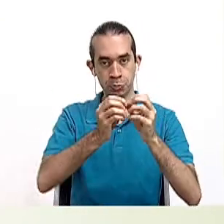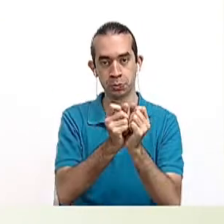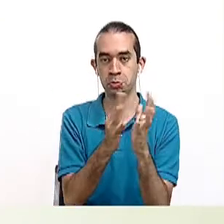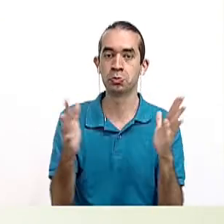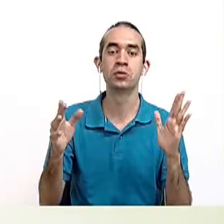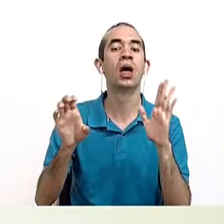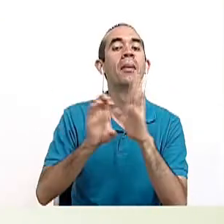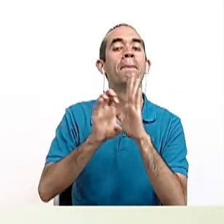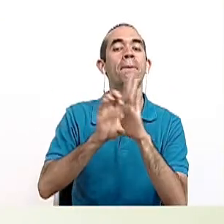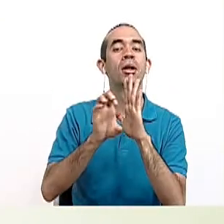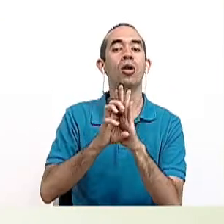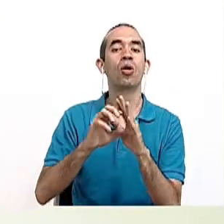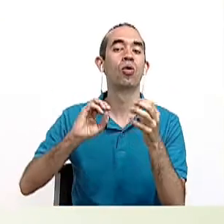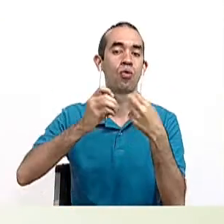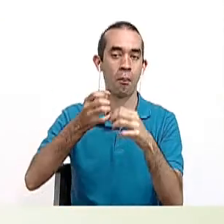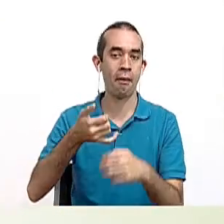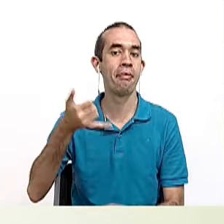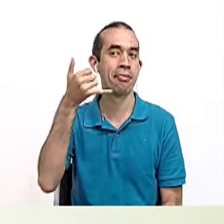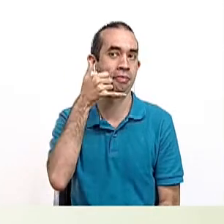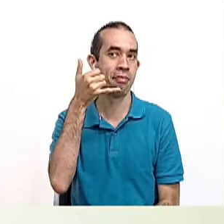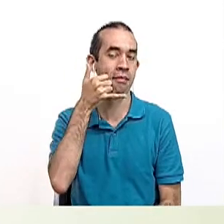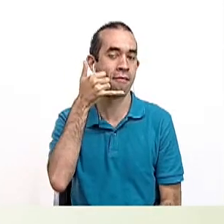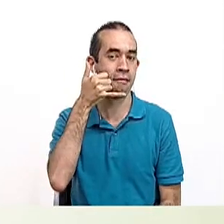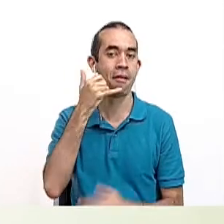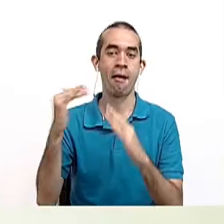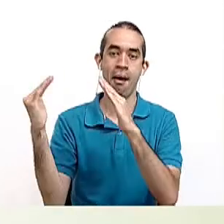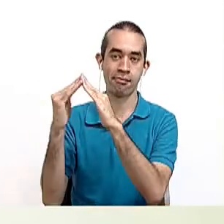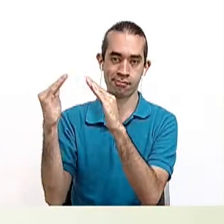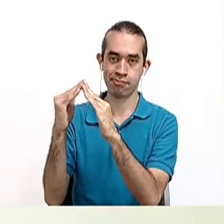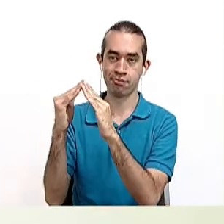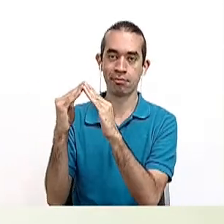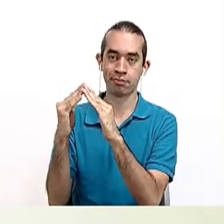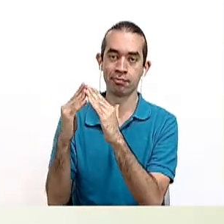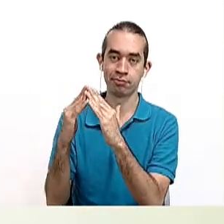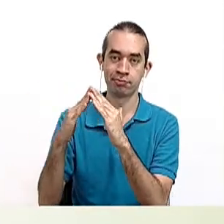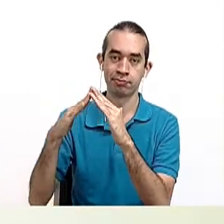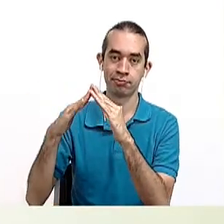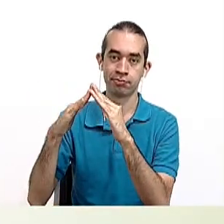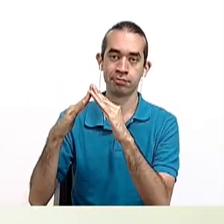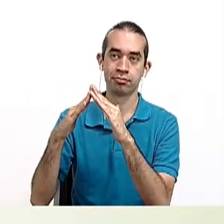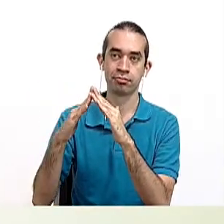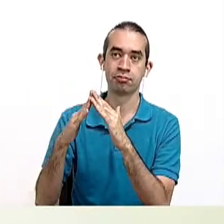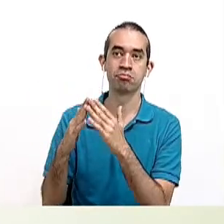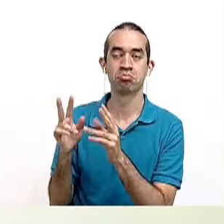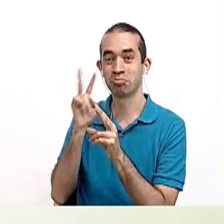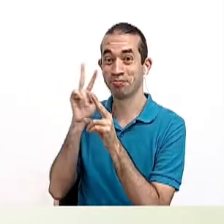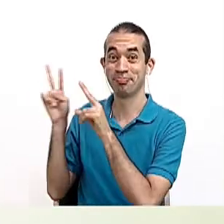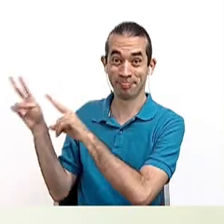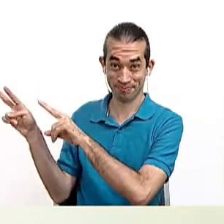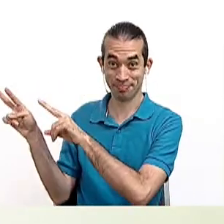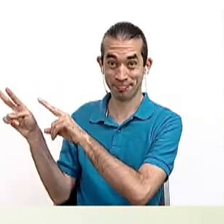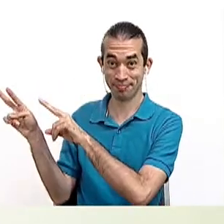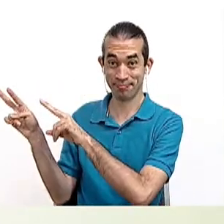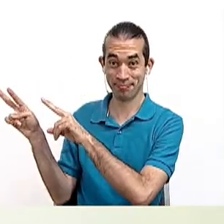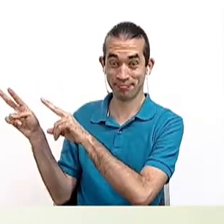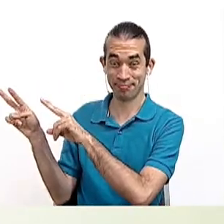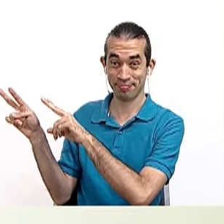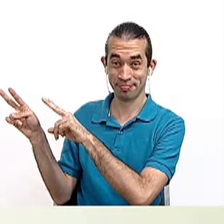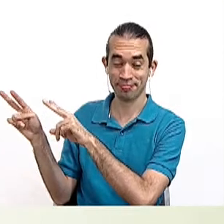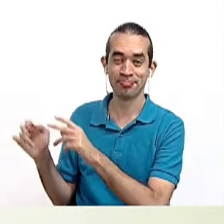por ejemplo, en los números telefónicos de casa de habitación, tal y como se muestra en la